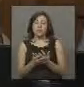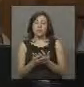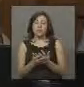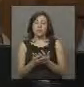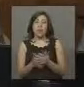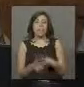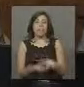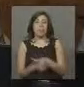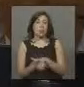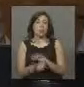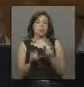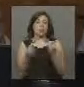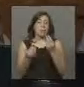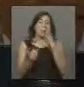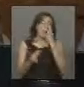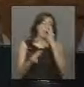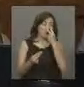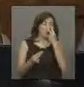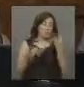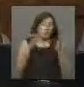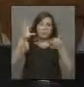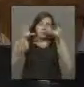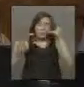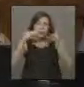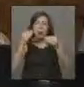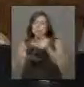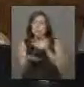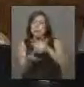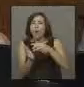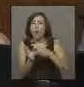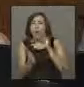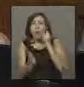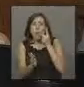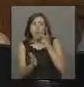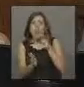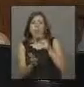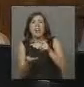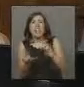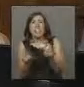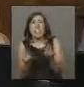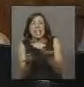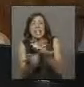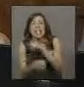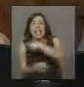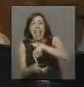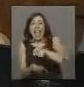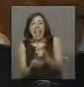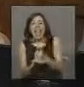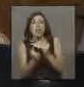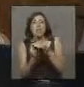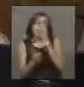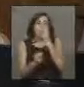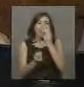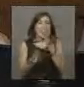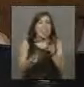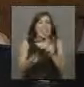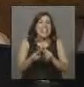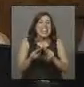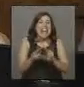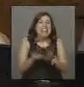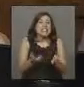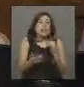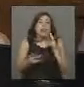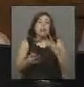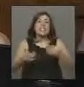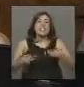privilegiada para conocer sus problemas y necesidades, puedan definir ellos las soluciones de seguridad pública y no los funcionarios